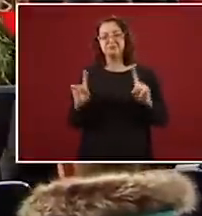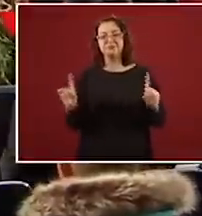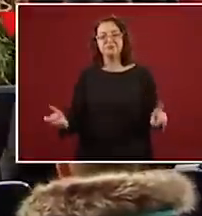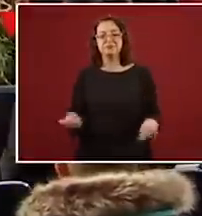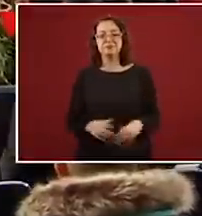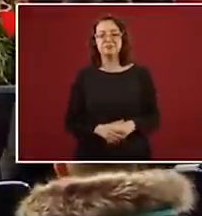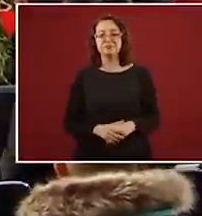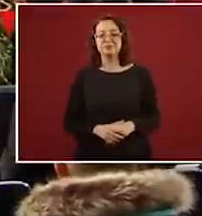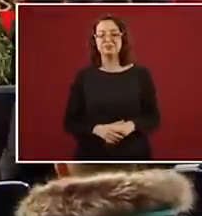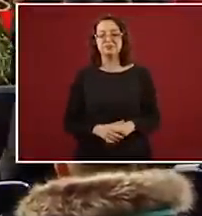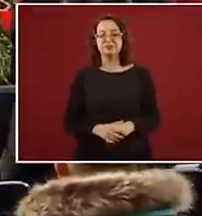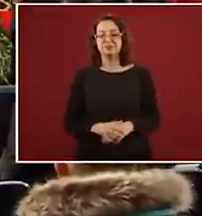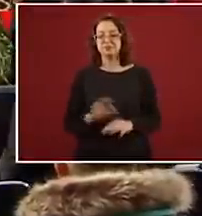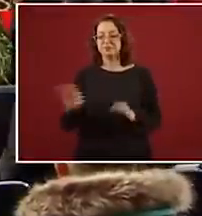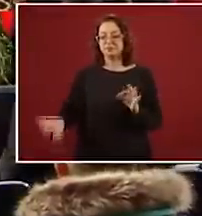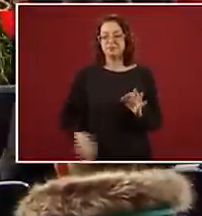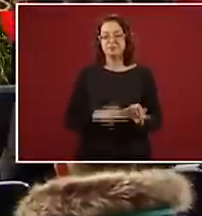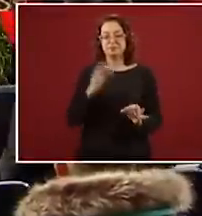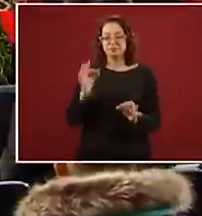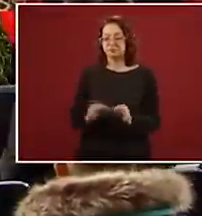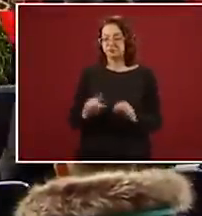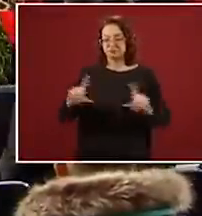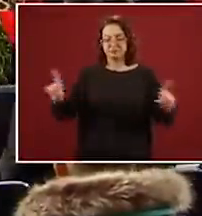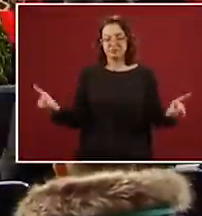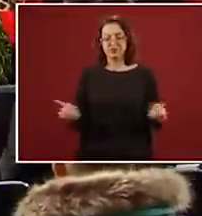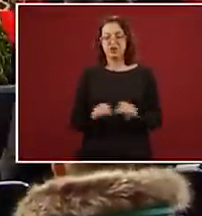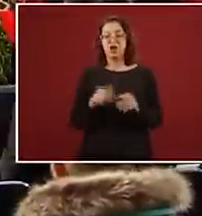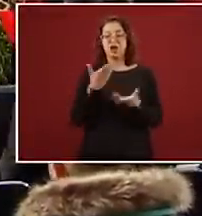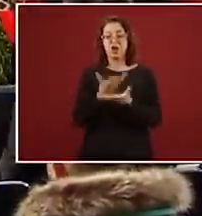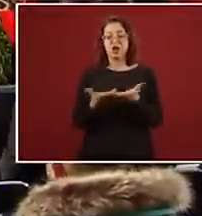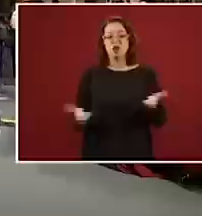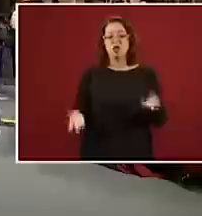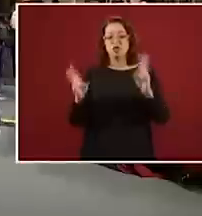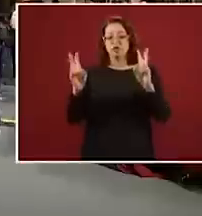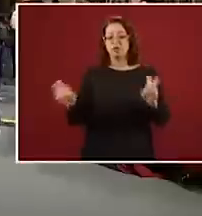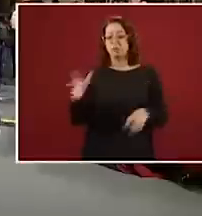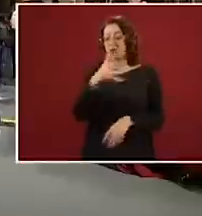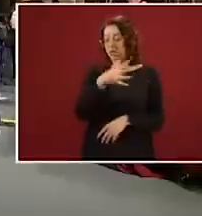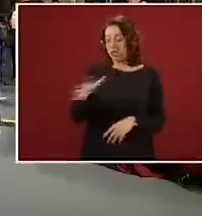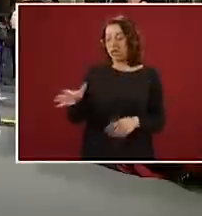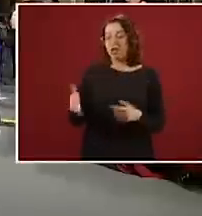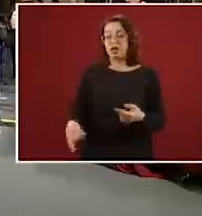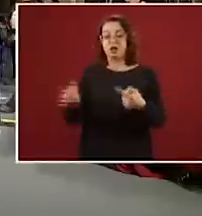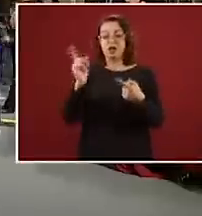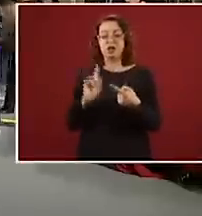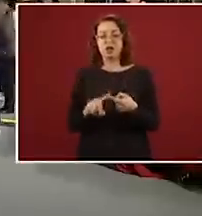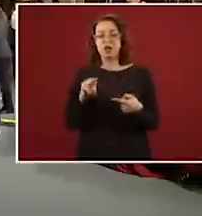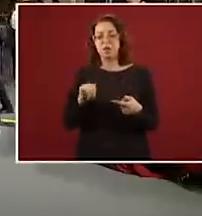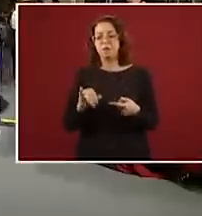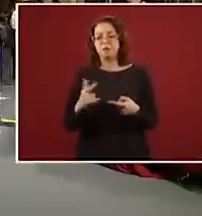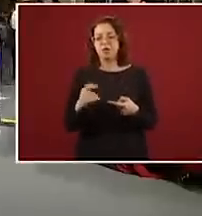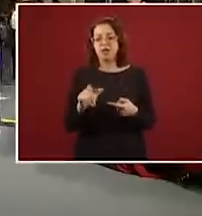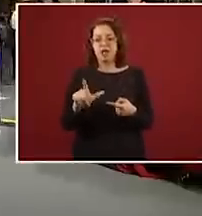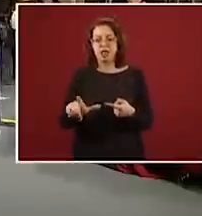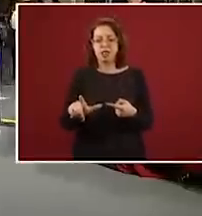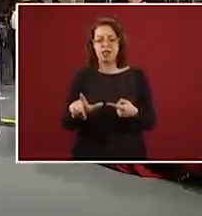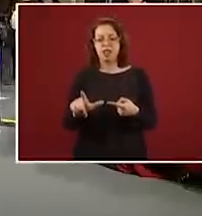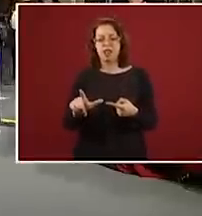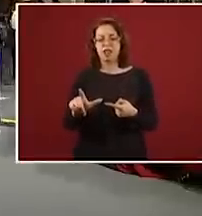¿Cerramos ya? Bueno, vámonos a lo general. Pero vamos, entonces vamos a lo general, vámonos con Miguel.